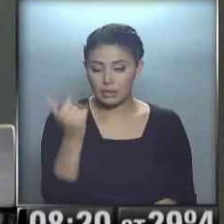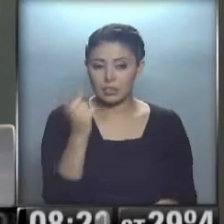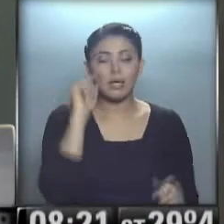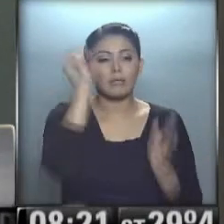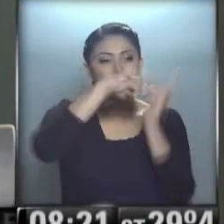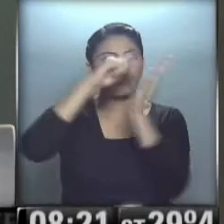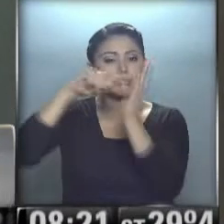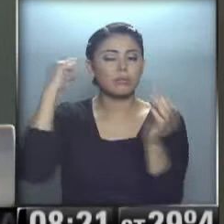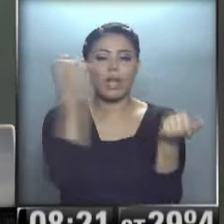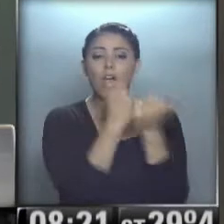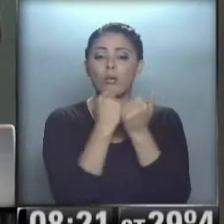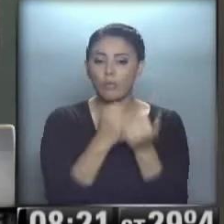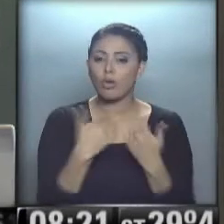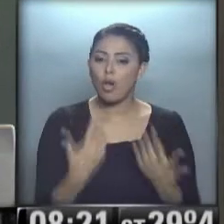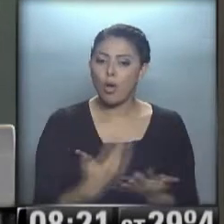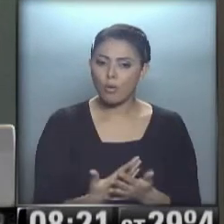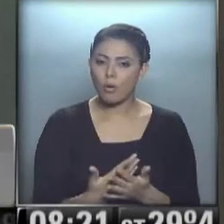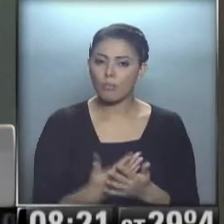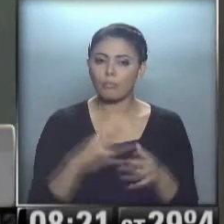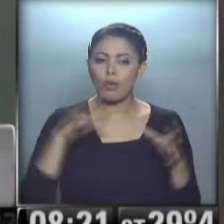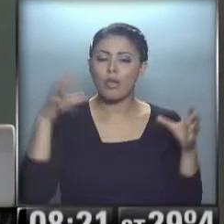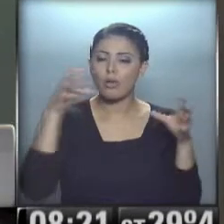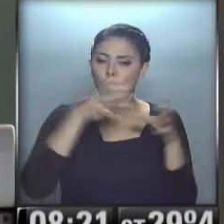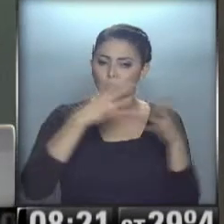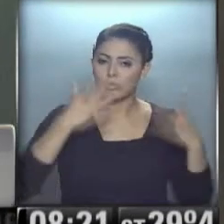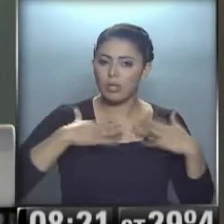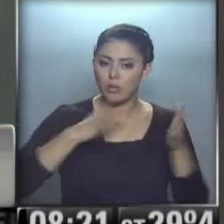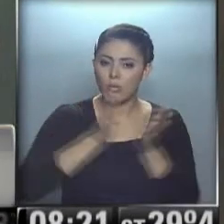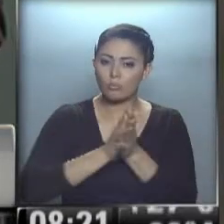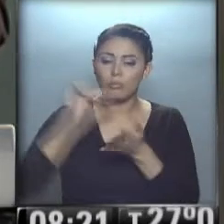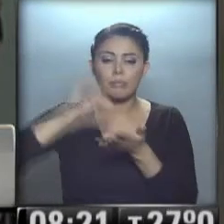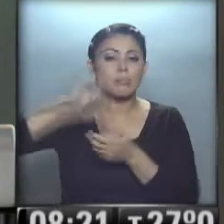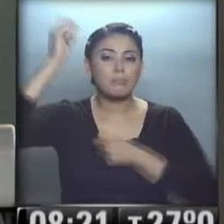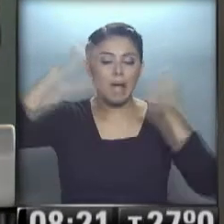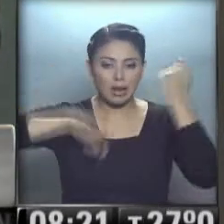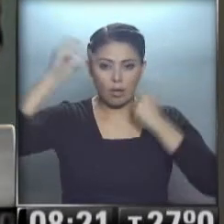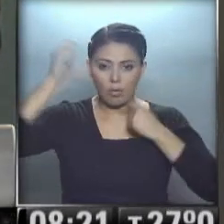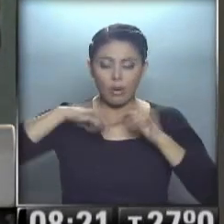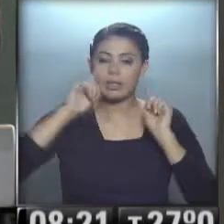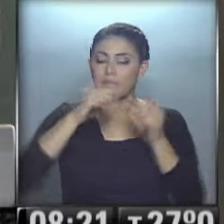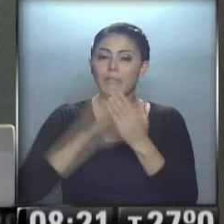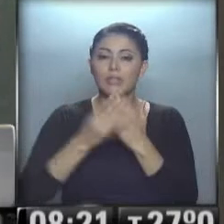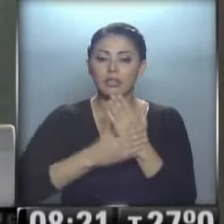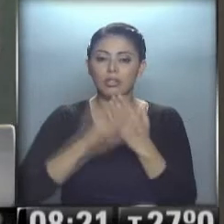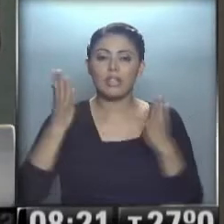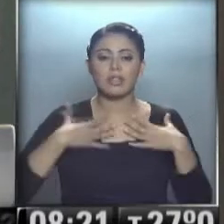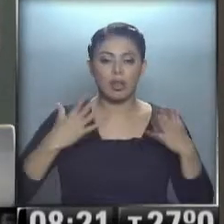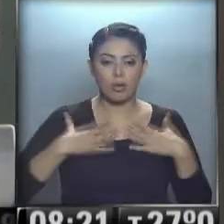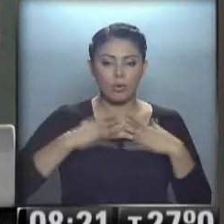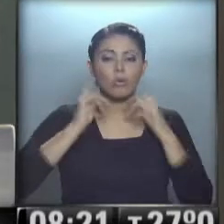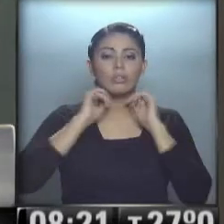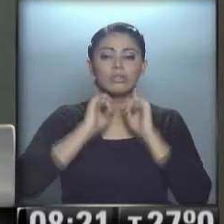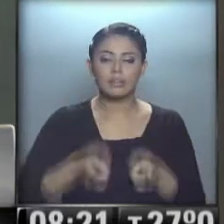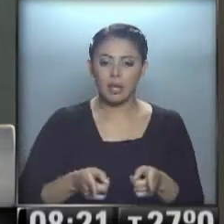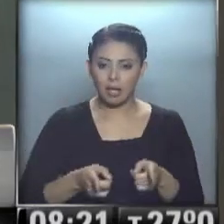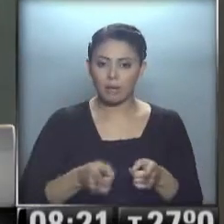convenios a los efectos de establecer un cordón sanitario con la República Hermana de Paraguay, y el ministro de Salud, Juan Mansur, también coordina